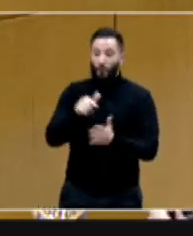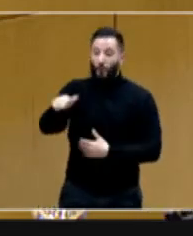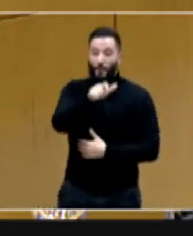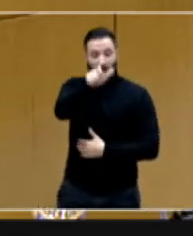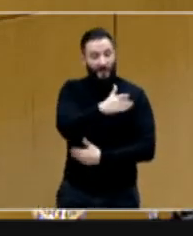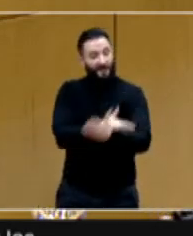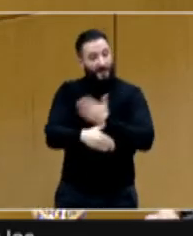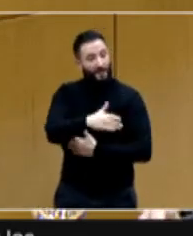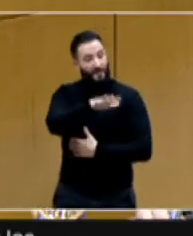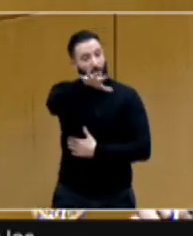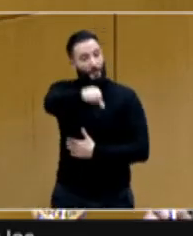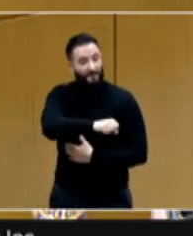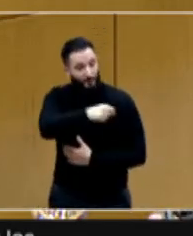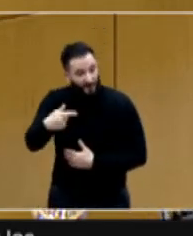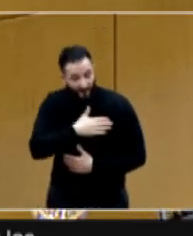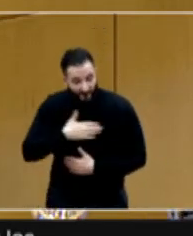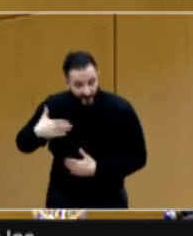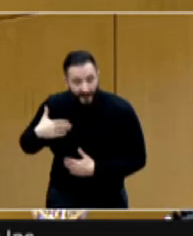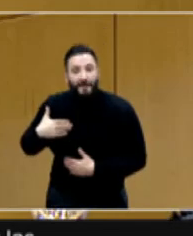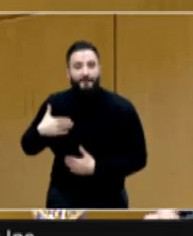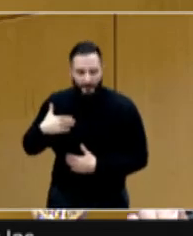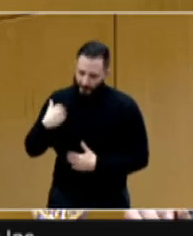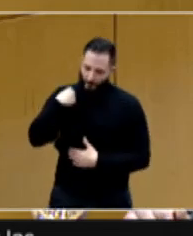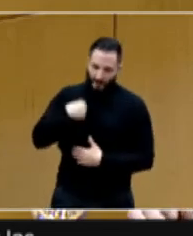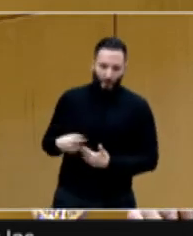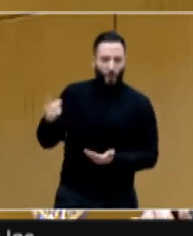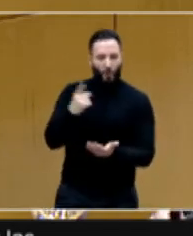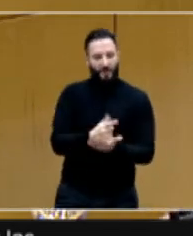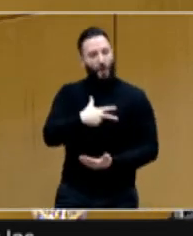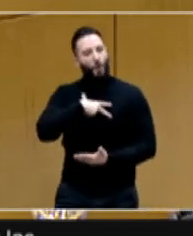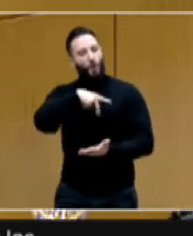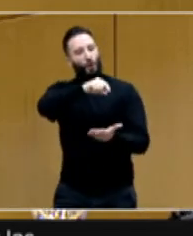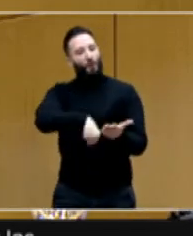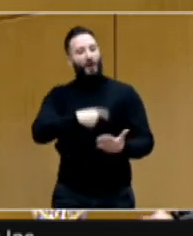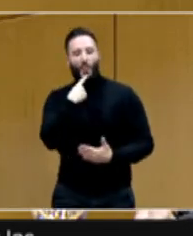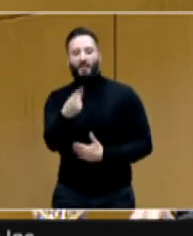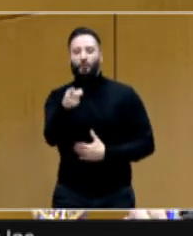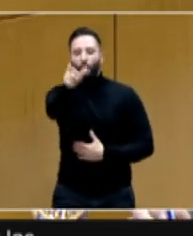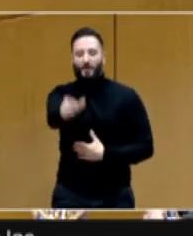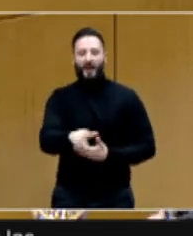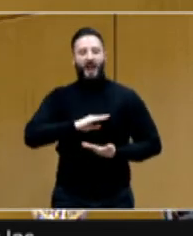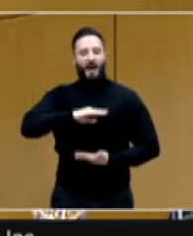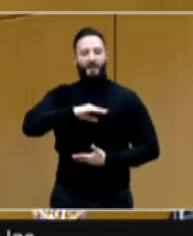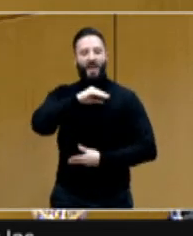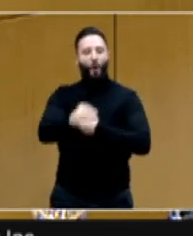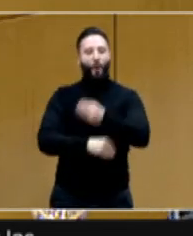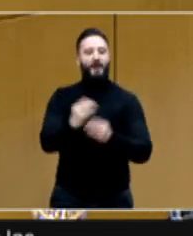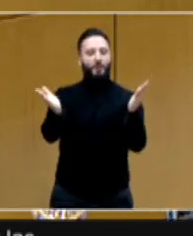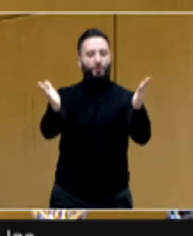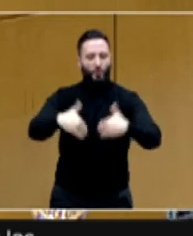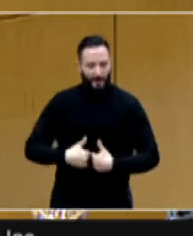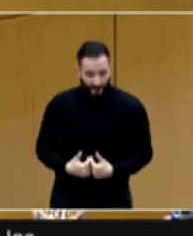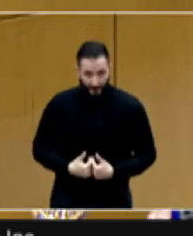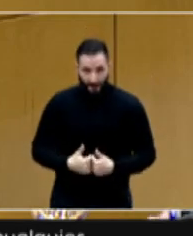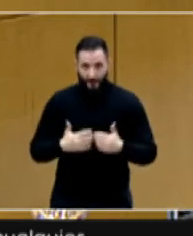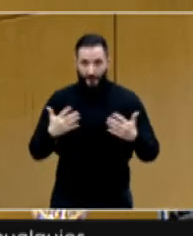discapacidad hacer cualquier gestión estábamos en la misma el notario te decía que carece de la capacidad de obrar que como decía morena no enseñaron en